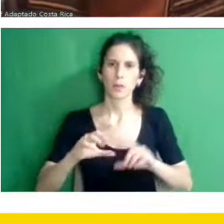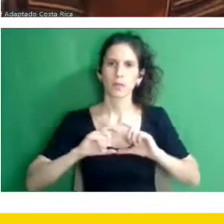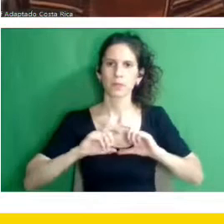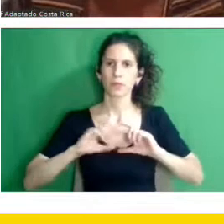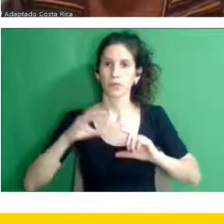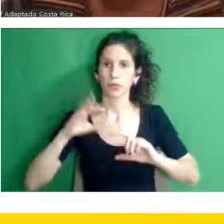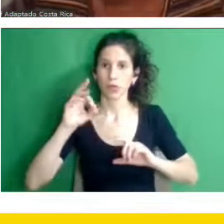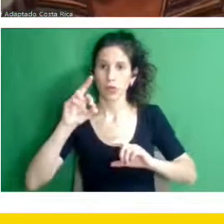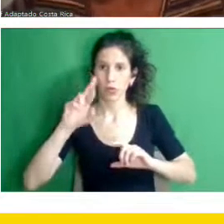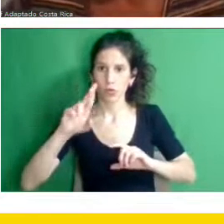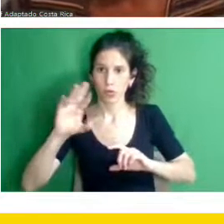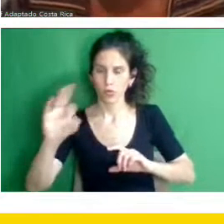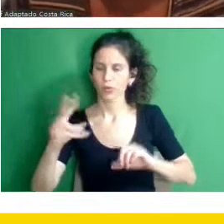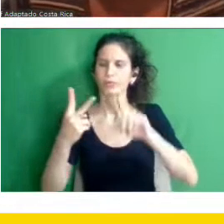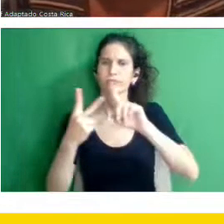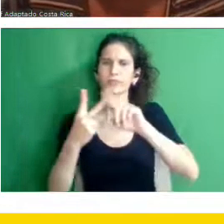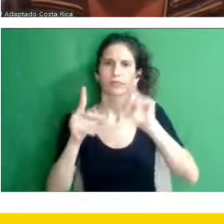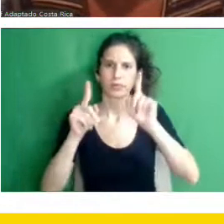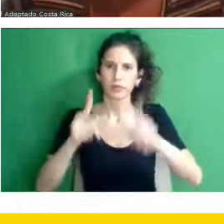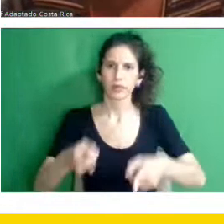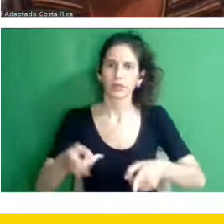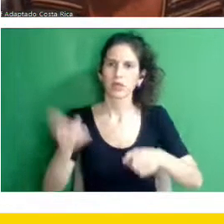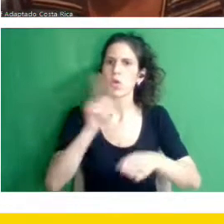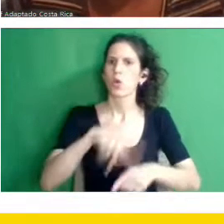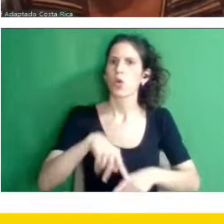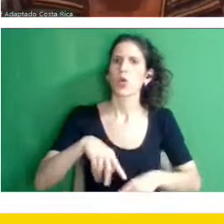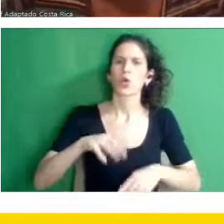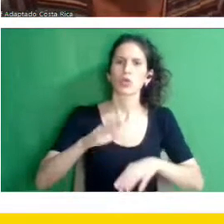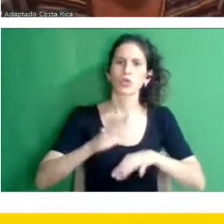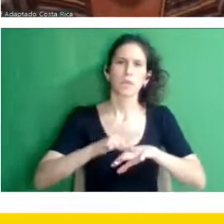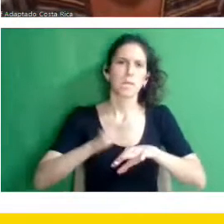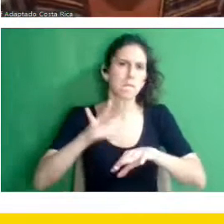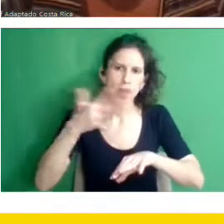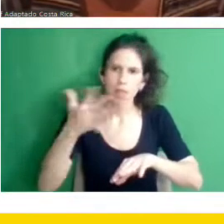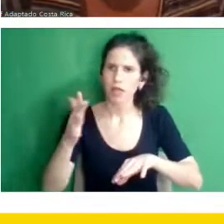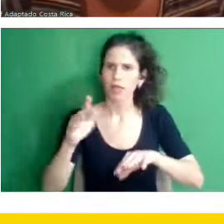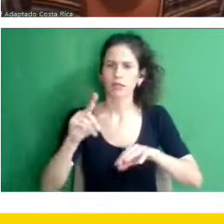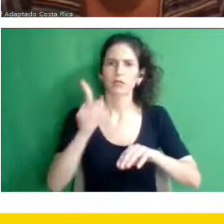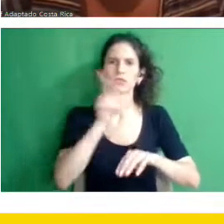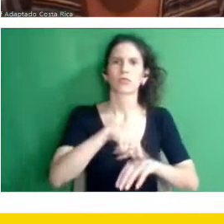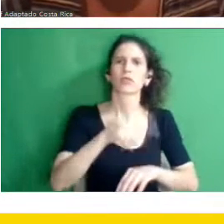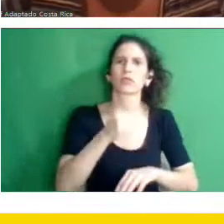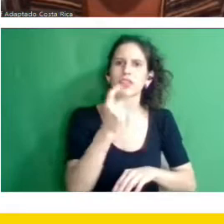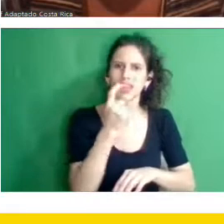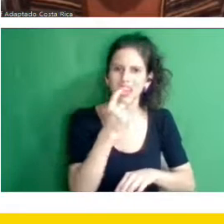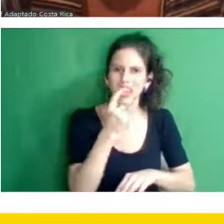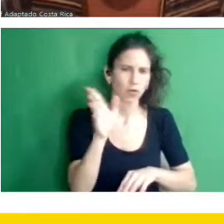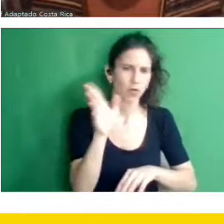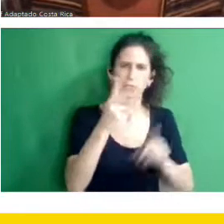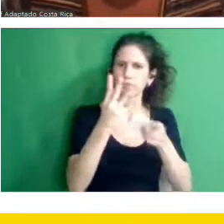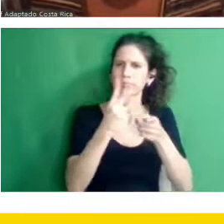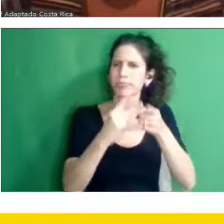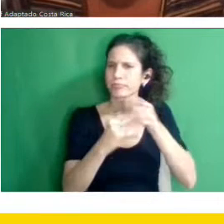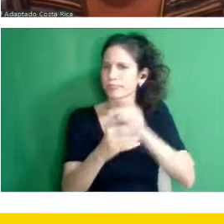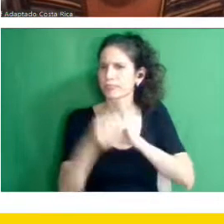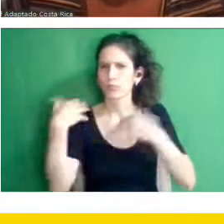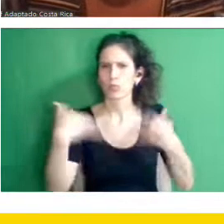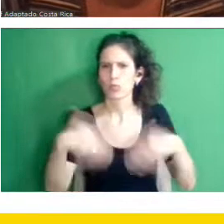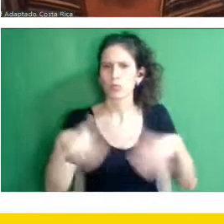medalla de plata de Minoshka, medalla de cobre de Valdir. Entonces,